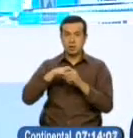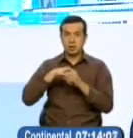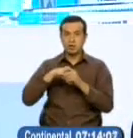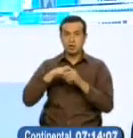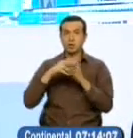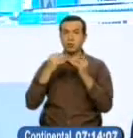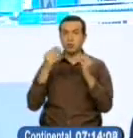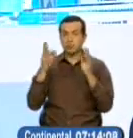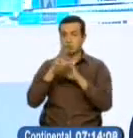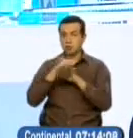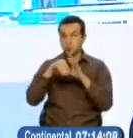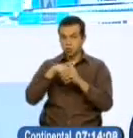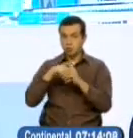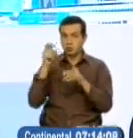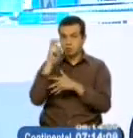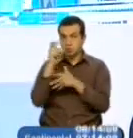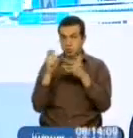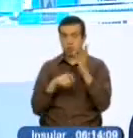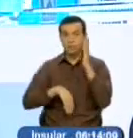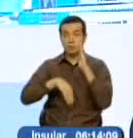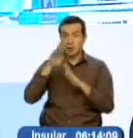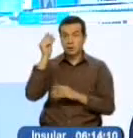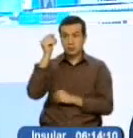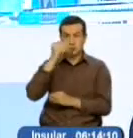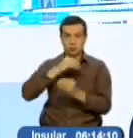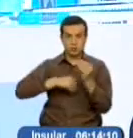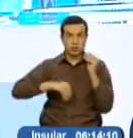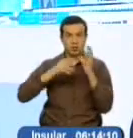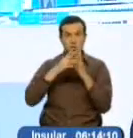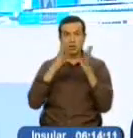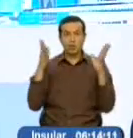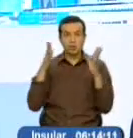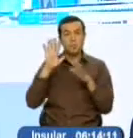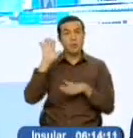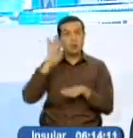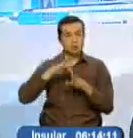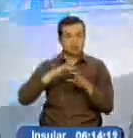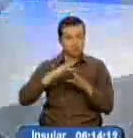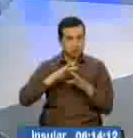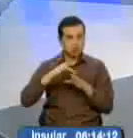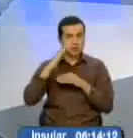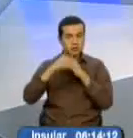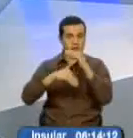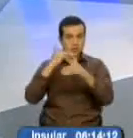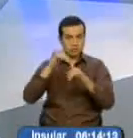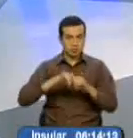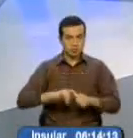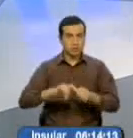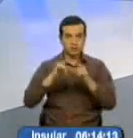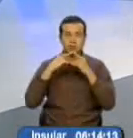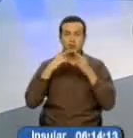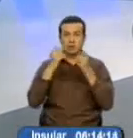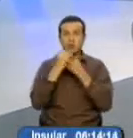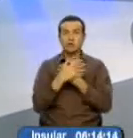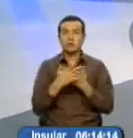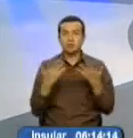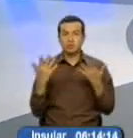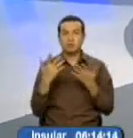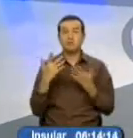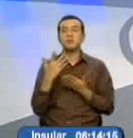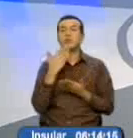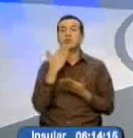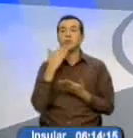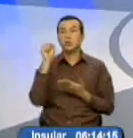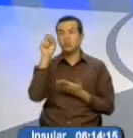son campos donde requiere una mayor inversión y hay un poco más de riesgo. Y posteriormente insistiremos en las rondas